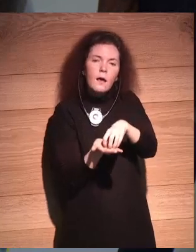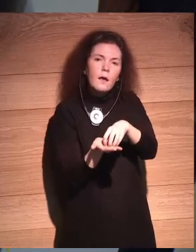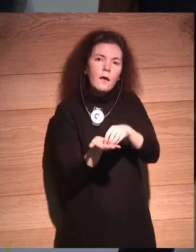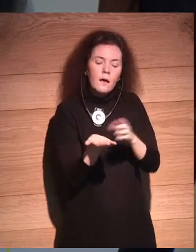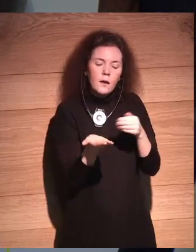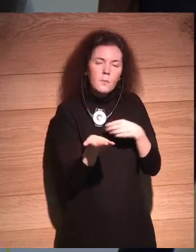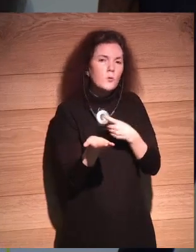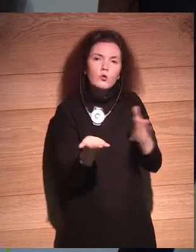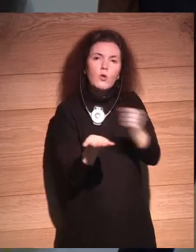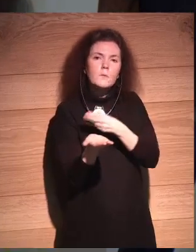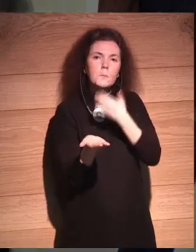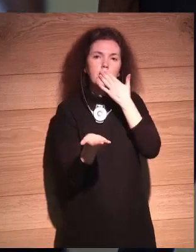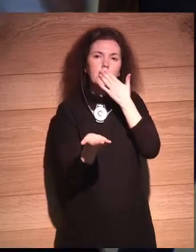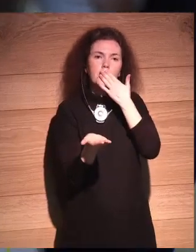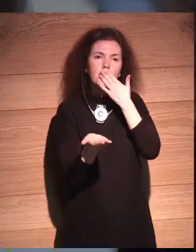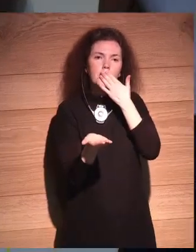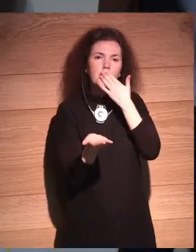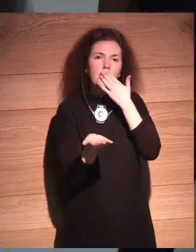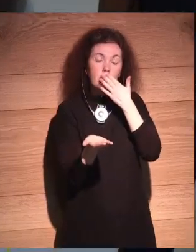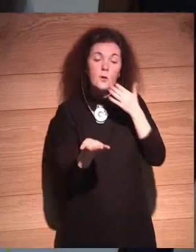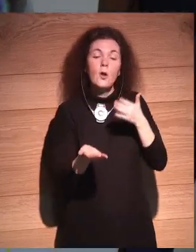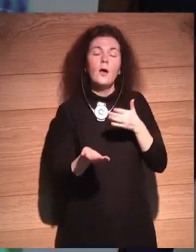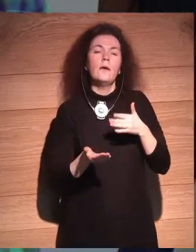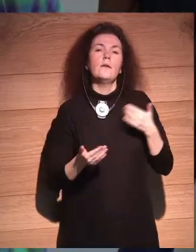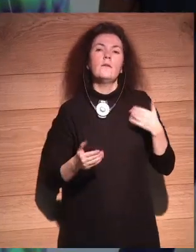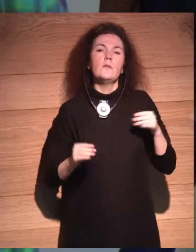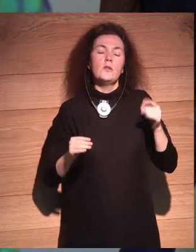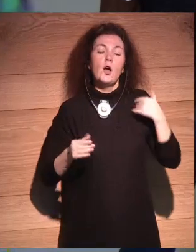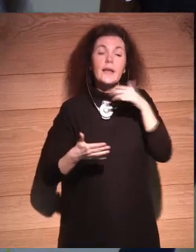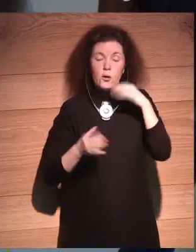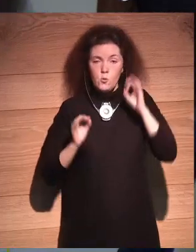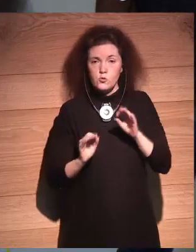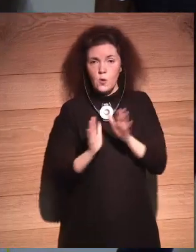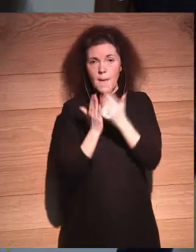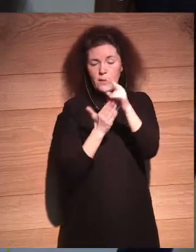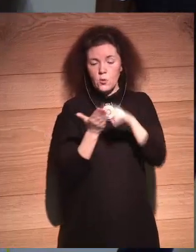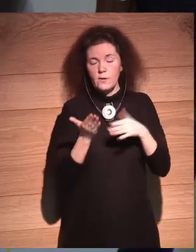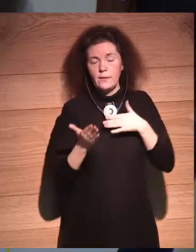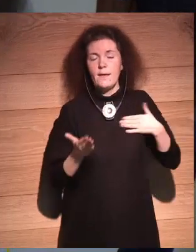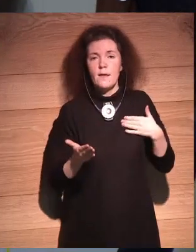palabra. Quería leer precisamente este capítulo